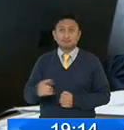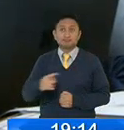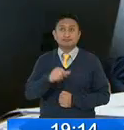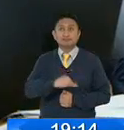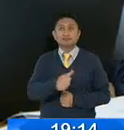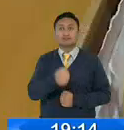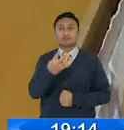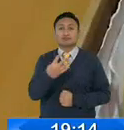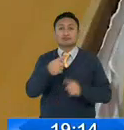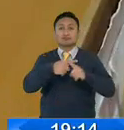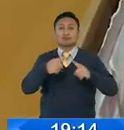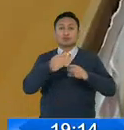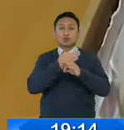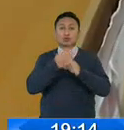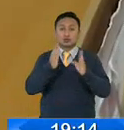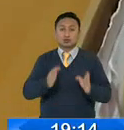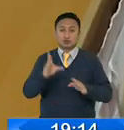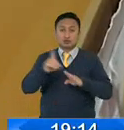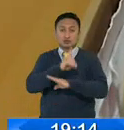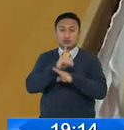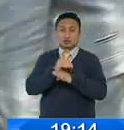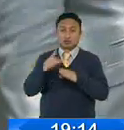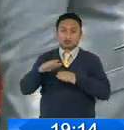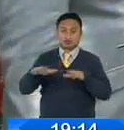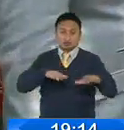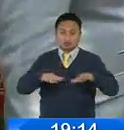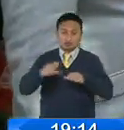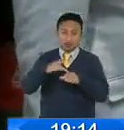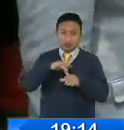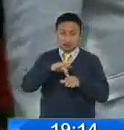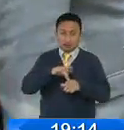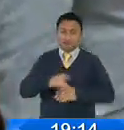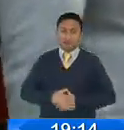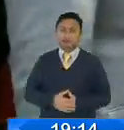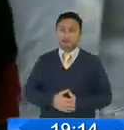exfuncionarios de la Dirección de Riesgos, informó Héctor Romero.